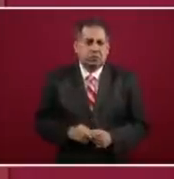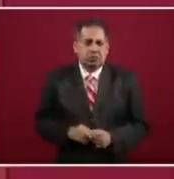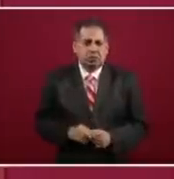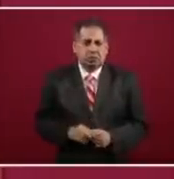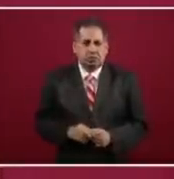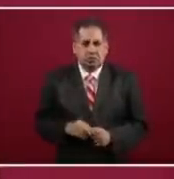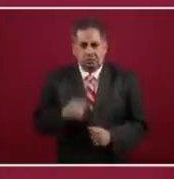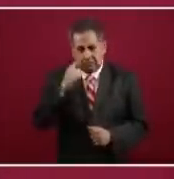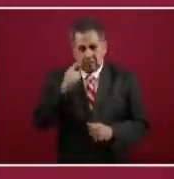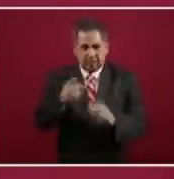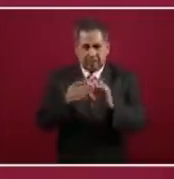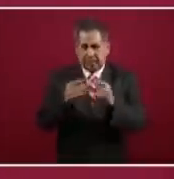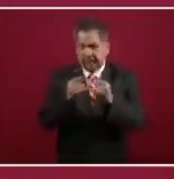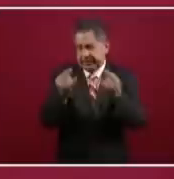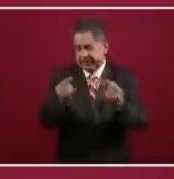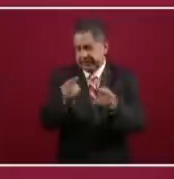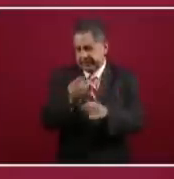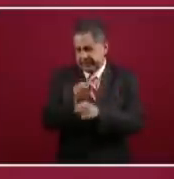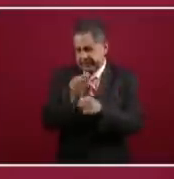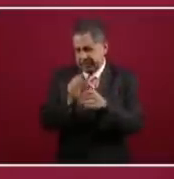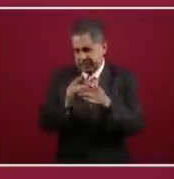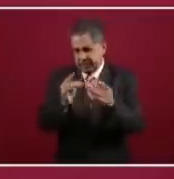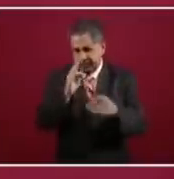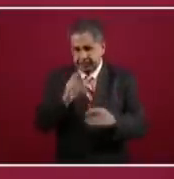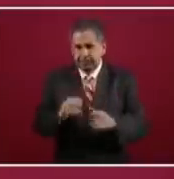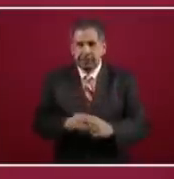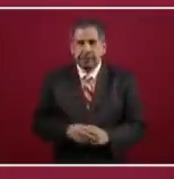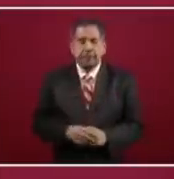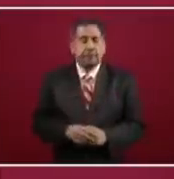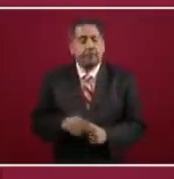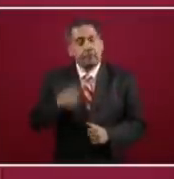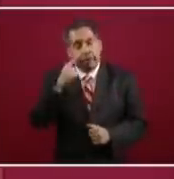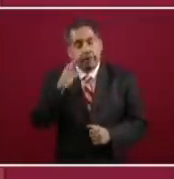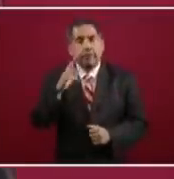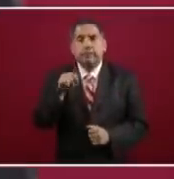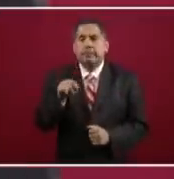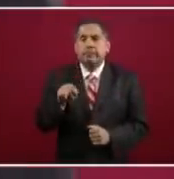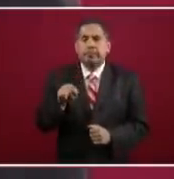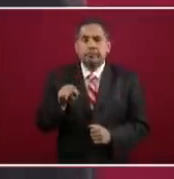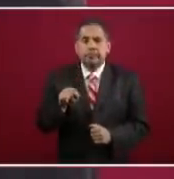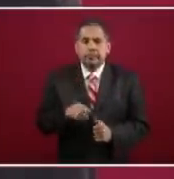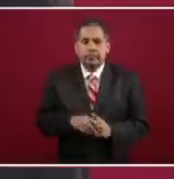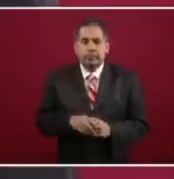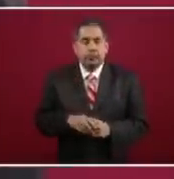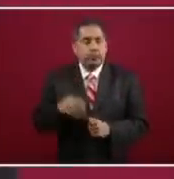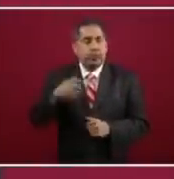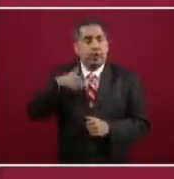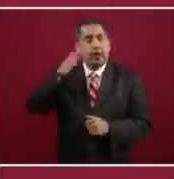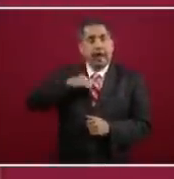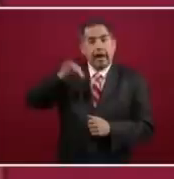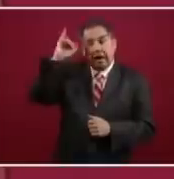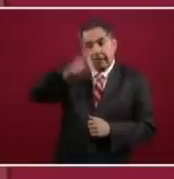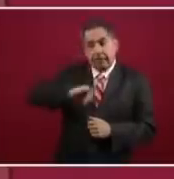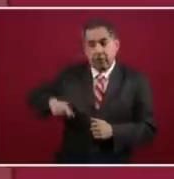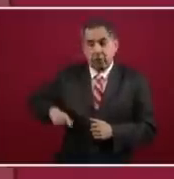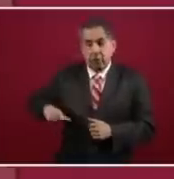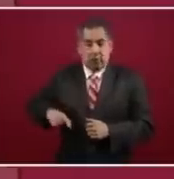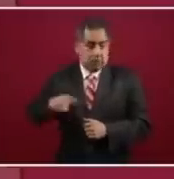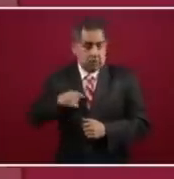les voy a contar una anécdota cuando el jefe del gobierno